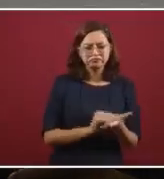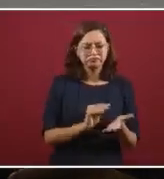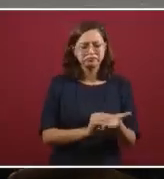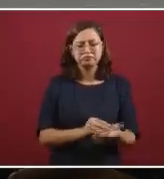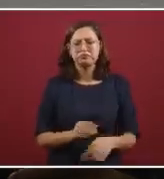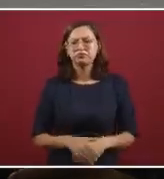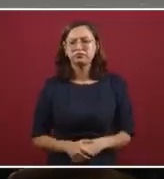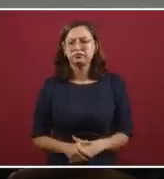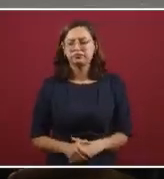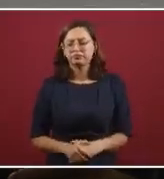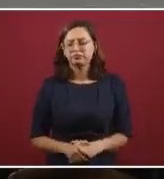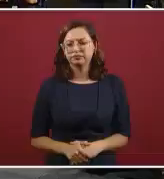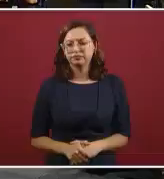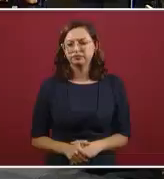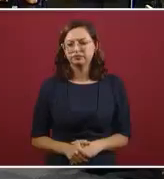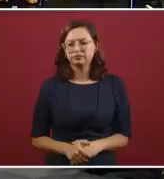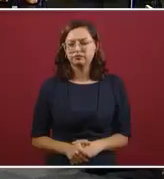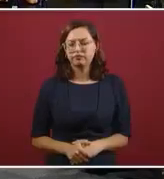Sí, por favor.